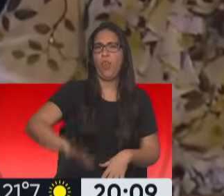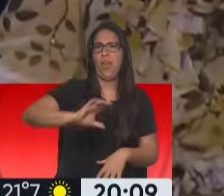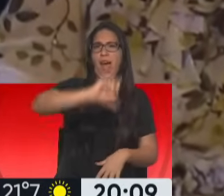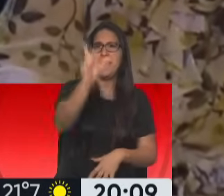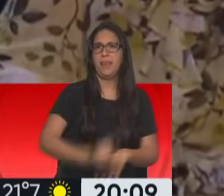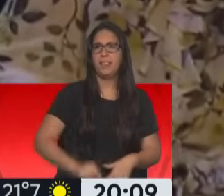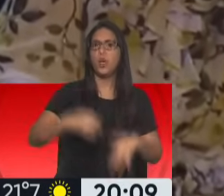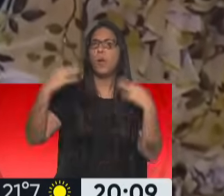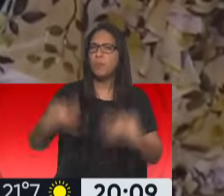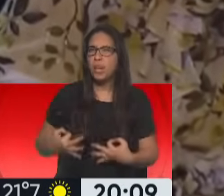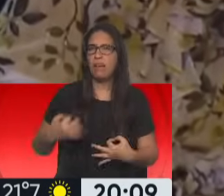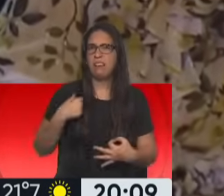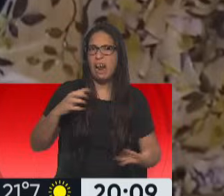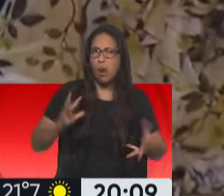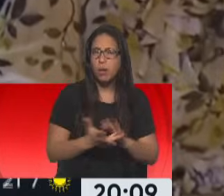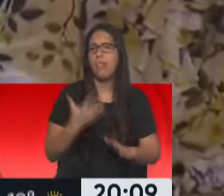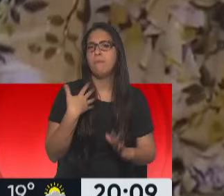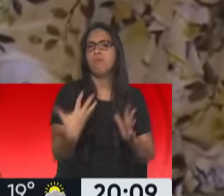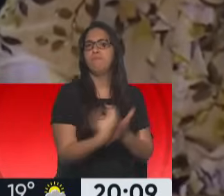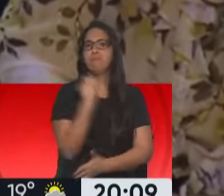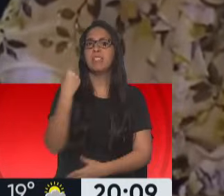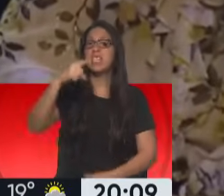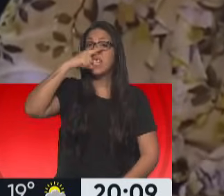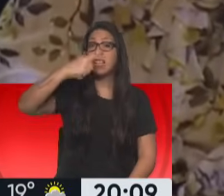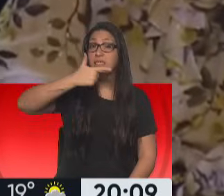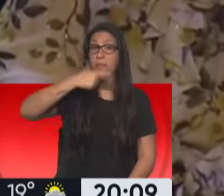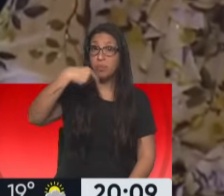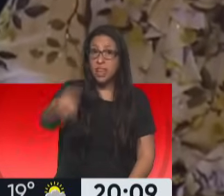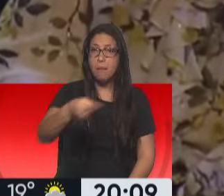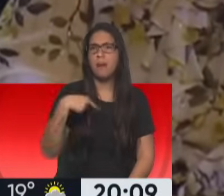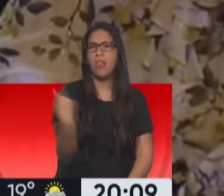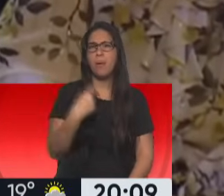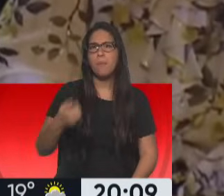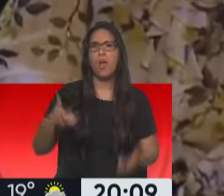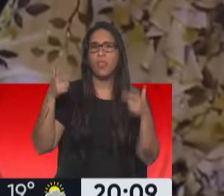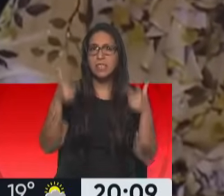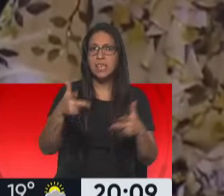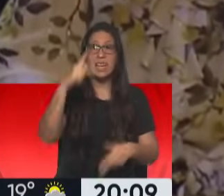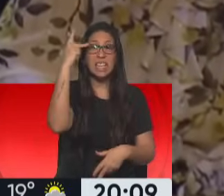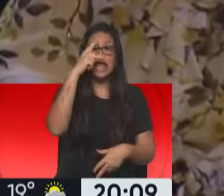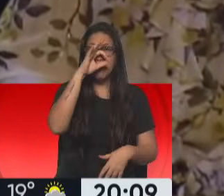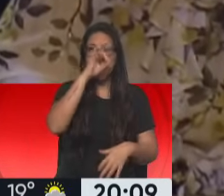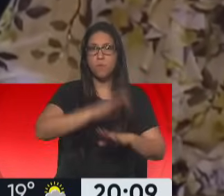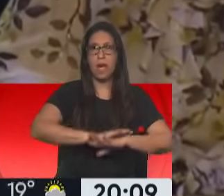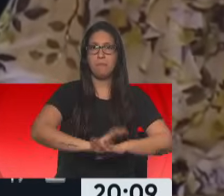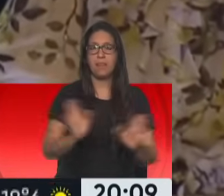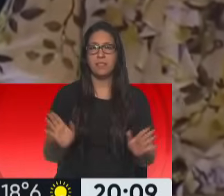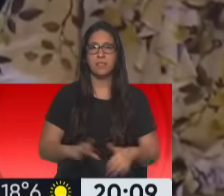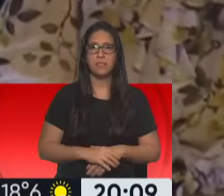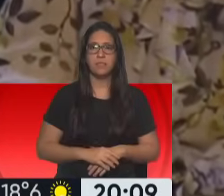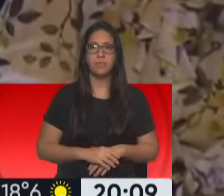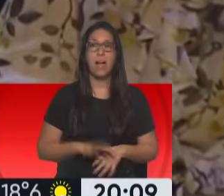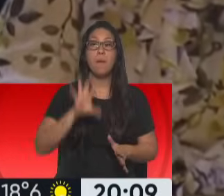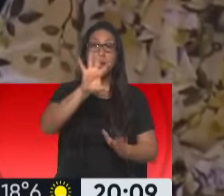argentinos de bien. Y por eso, este 7 de septiembre tenemos que decir: kirchnerismo nunca más en